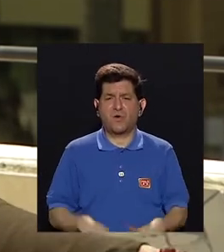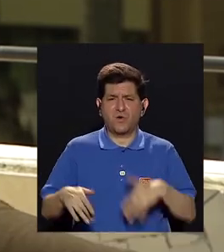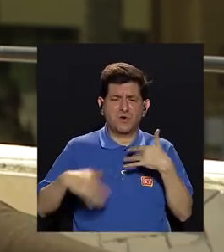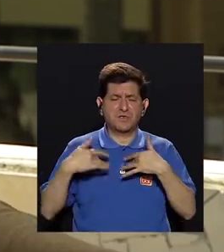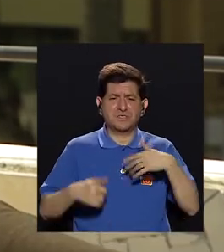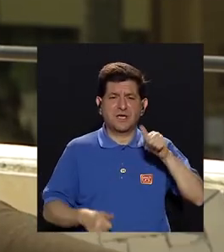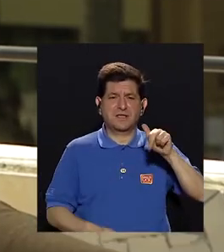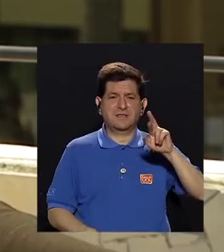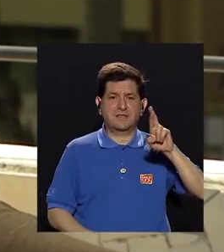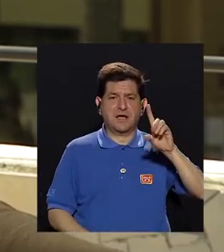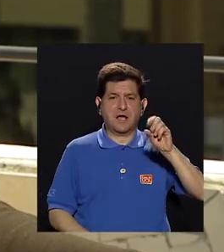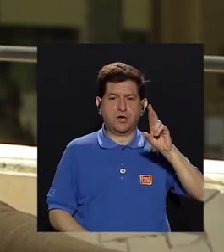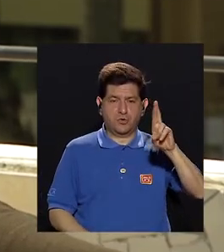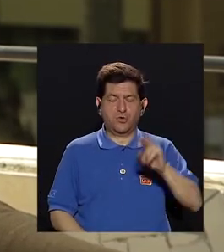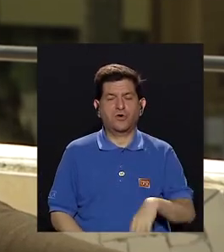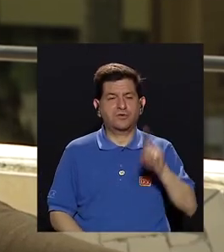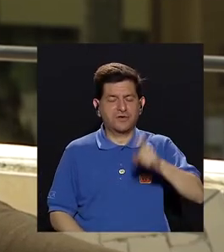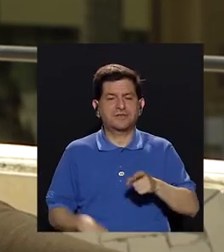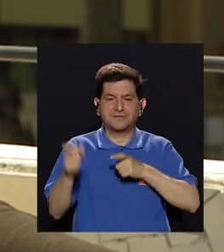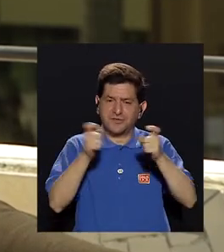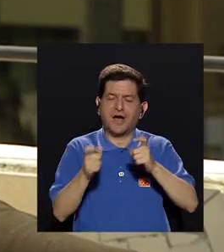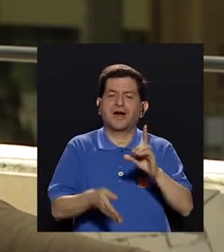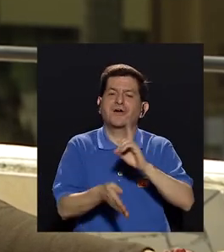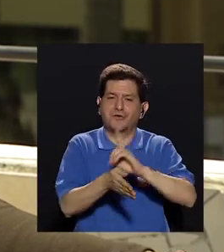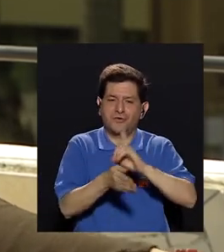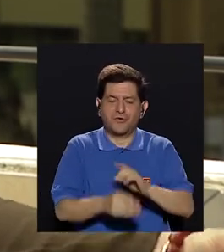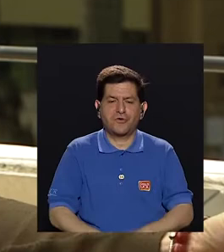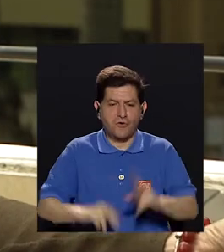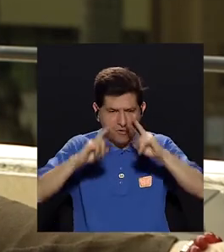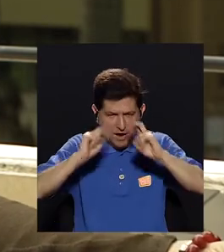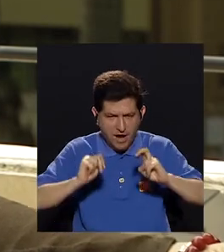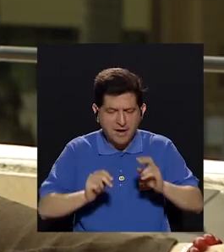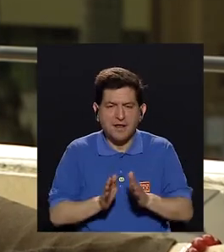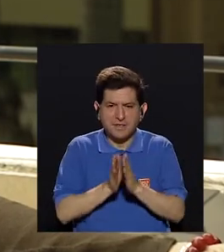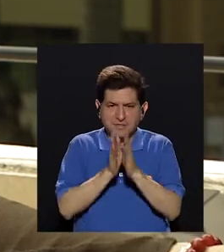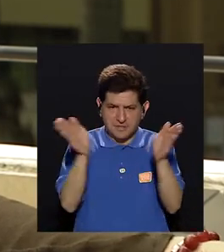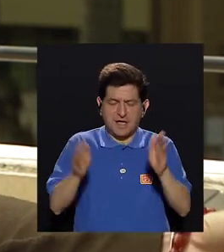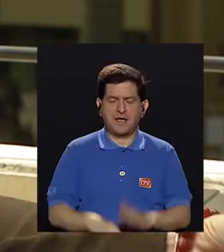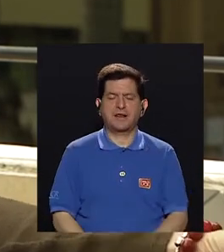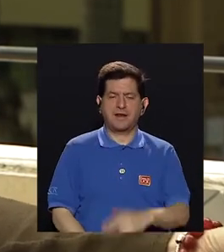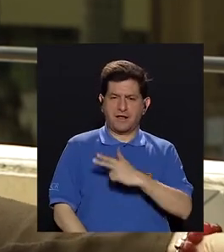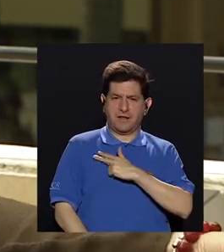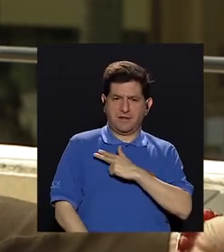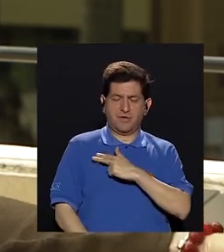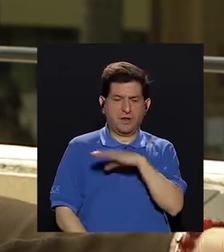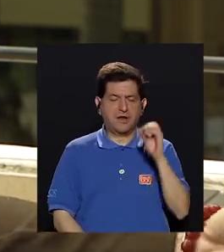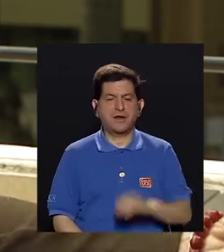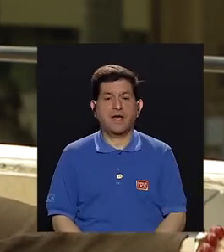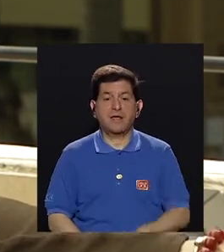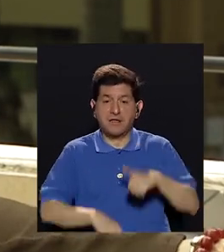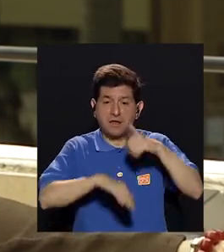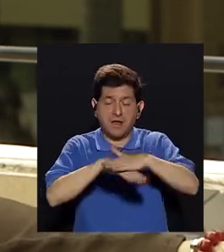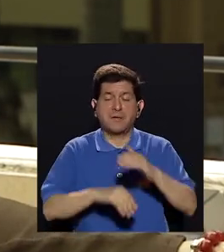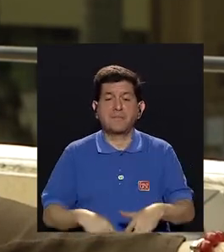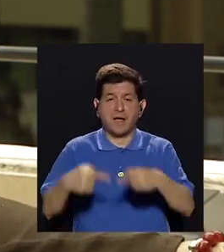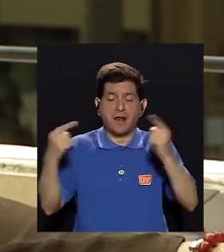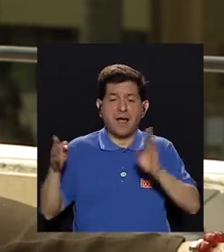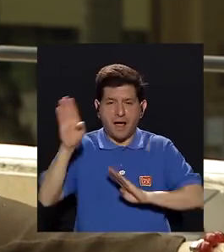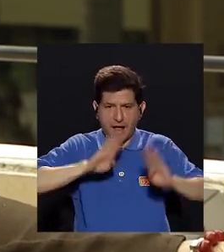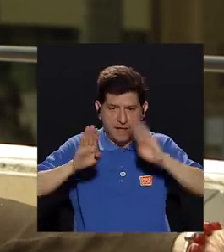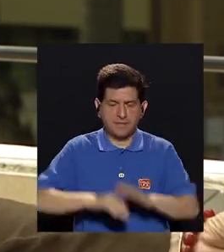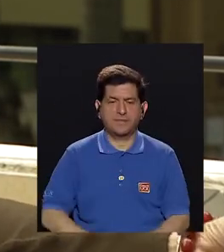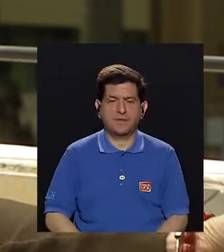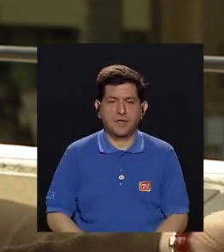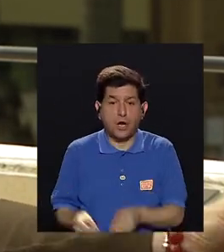orina y se le indique un antibiótico en caso que sea necesario. La presencia de flujo vaginal, que es otro síntoma que a las señoras les molesta